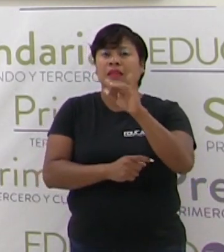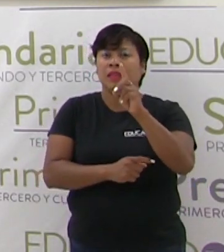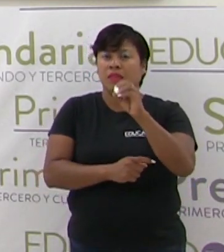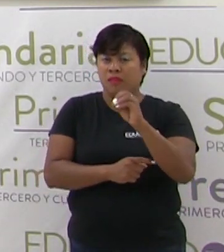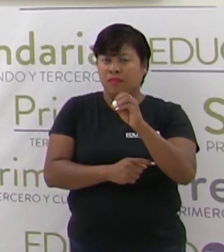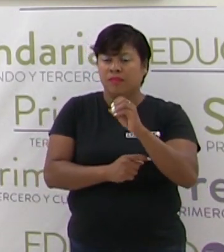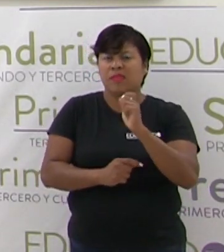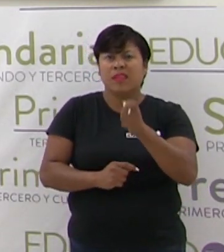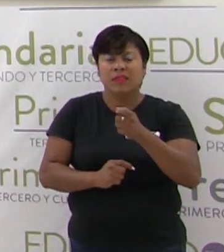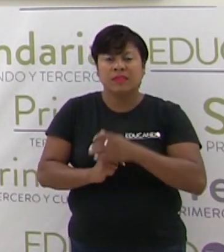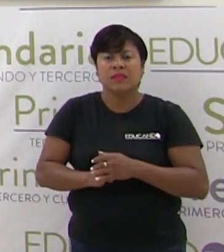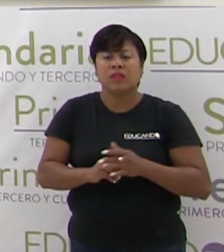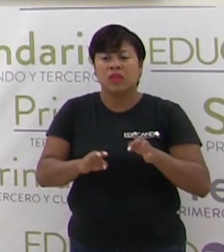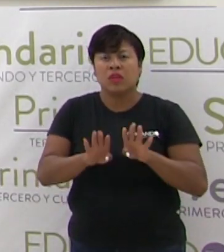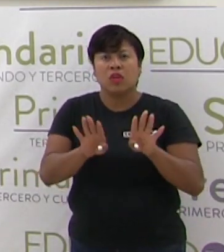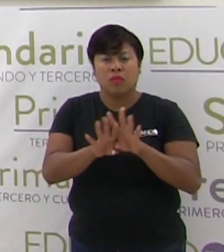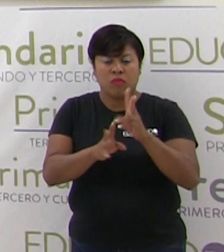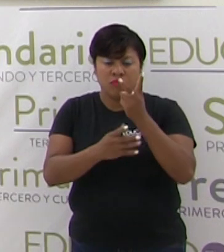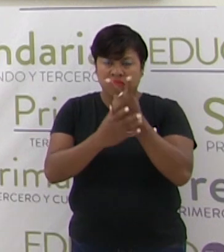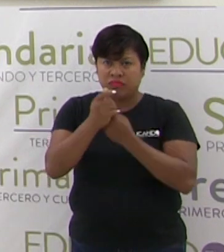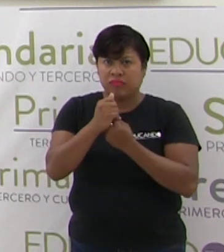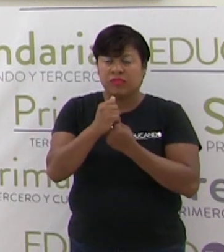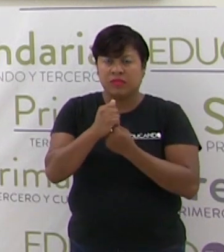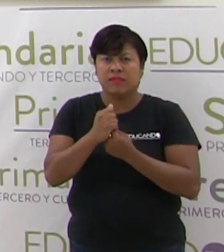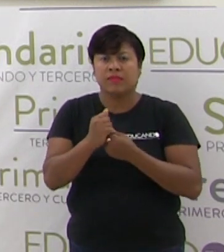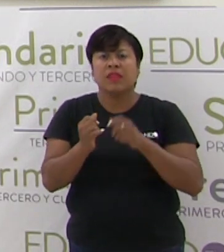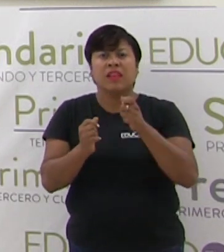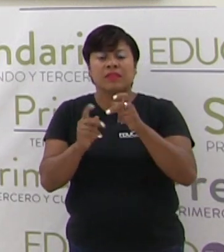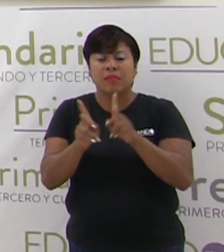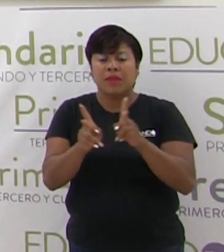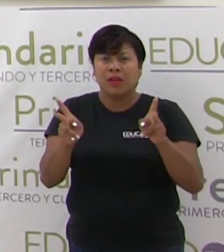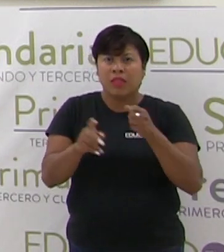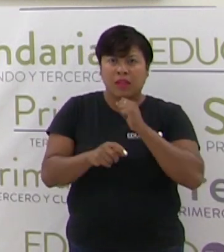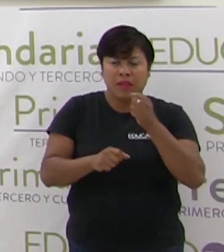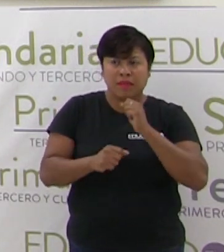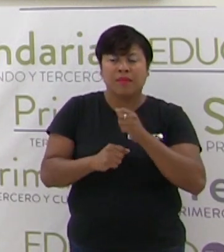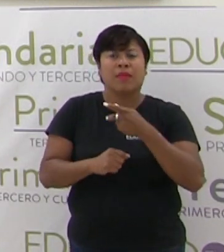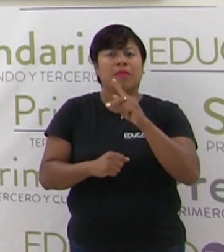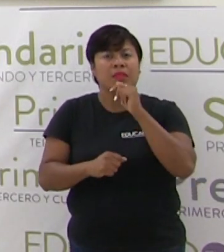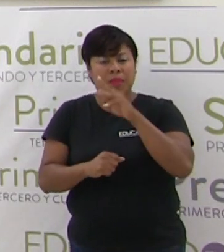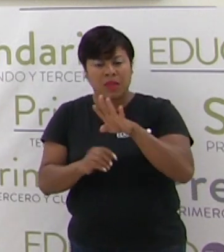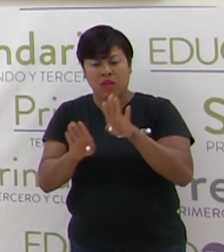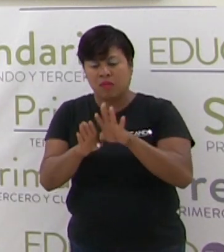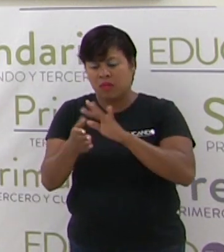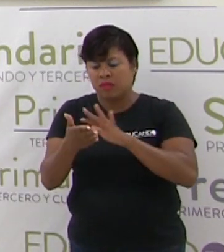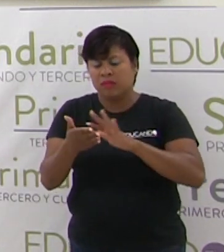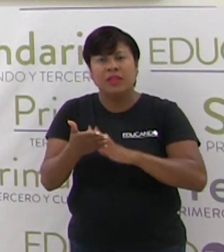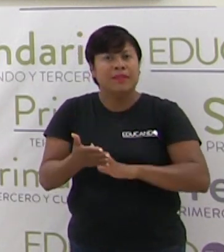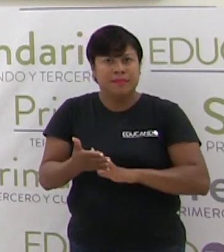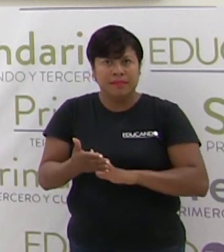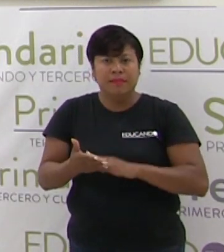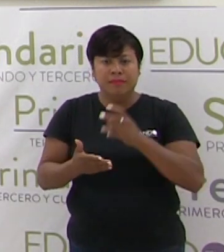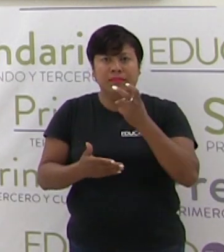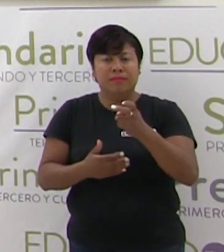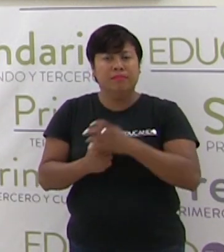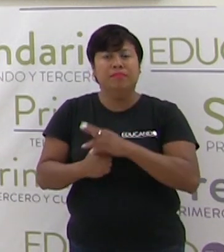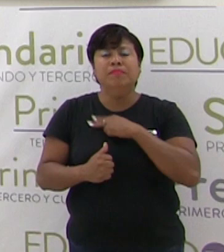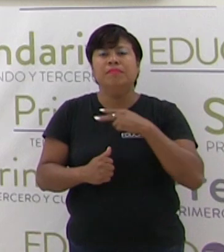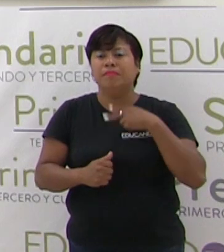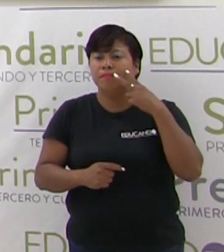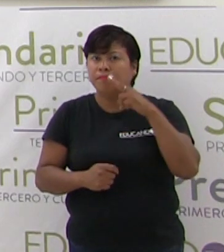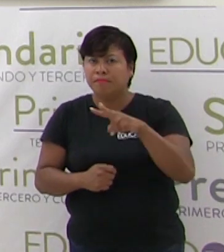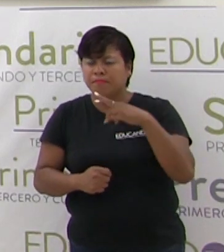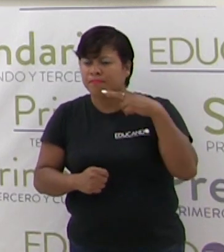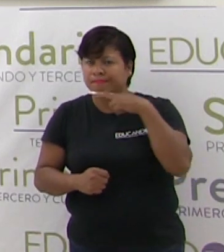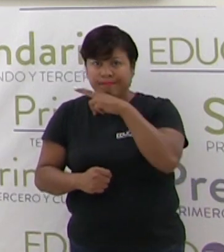¿Qué significa híbrido? Que es una combinación entre lo periodístico, pero también lo literario. Y de esto nos dimos